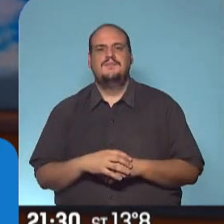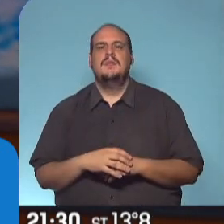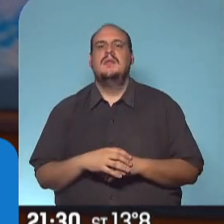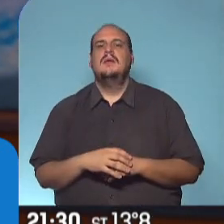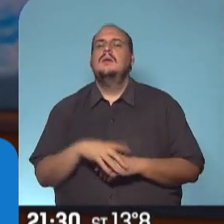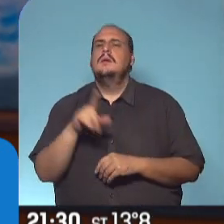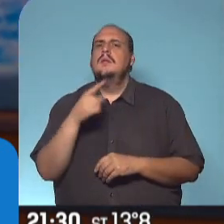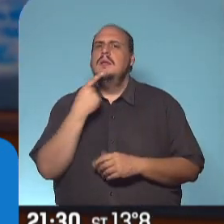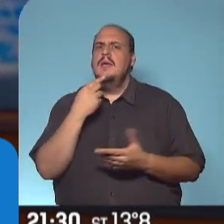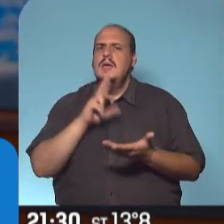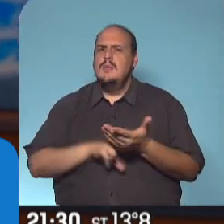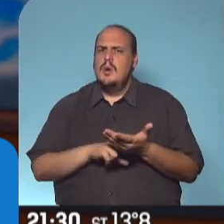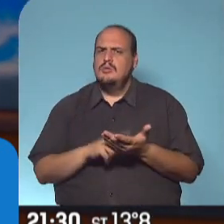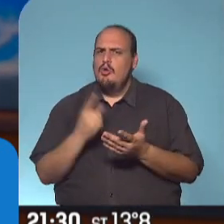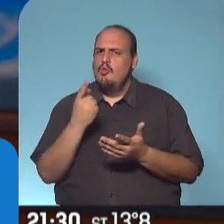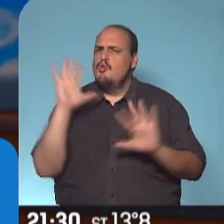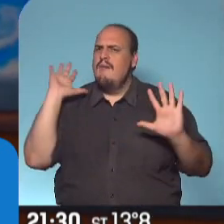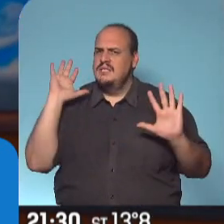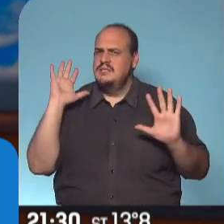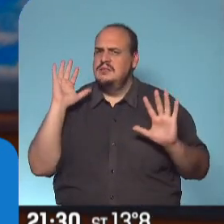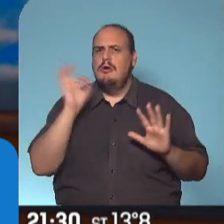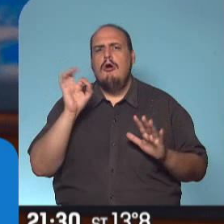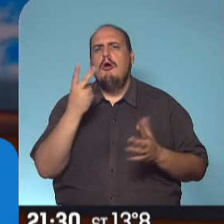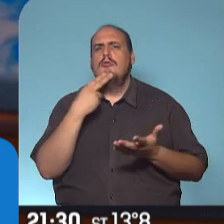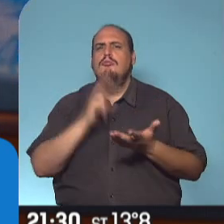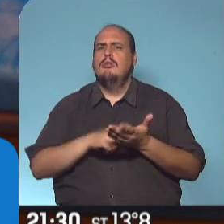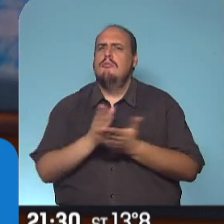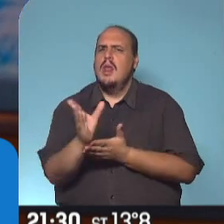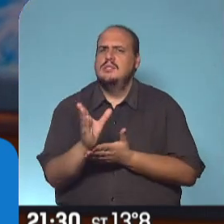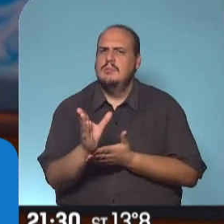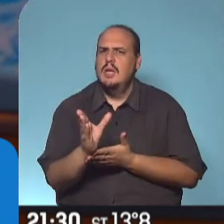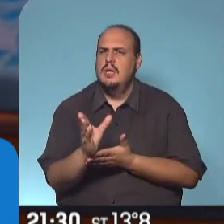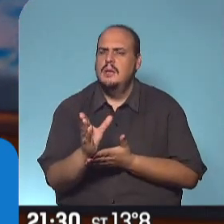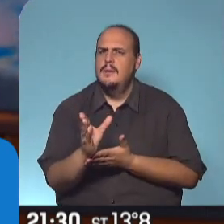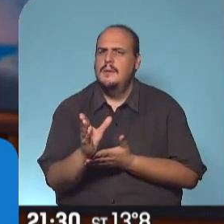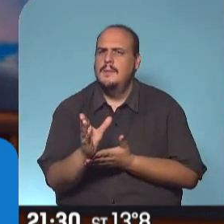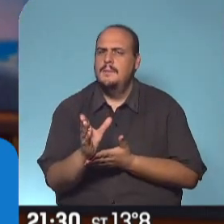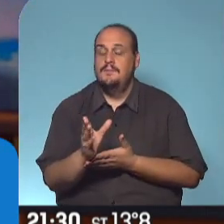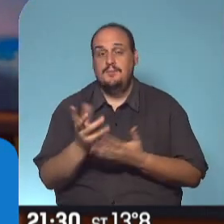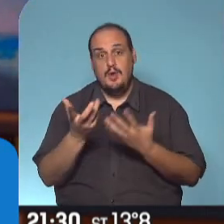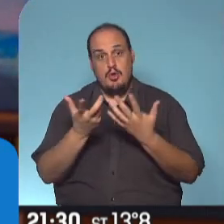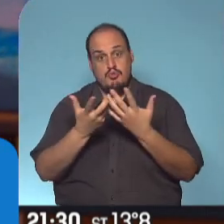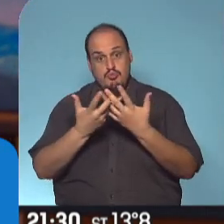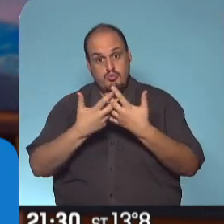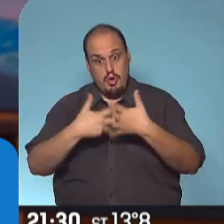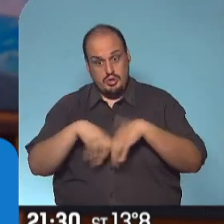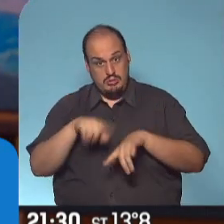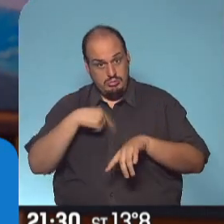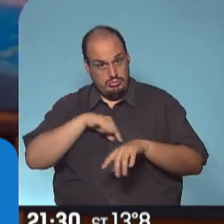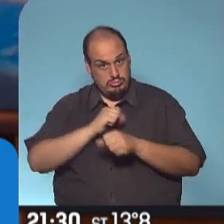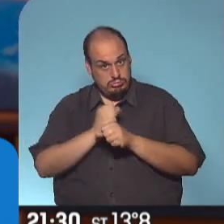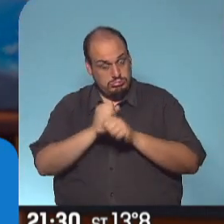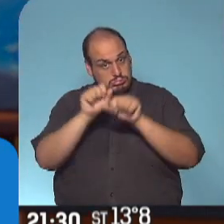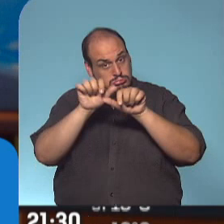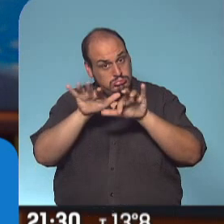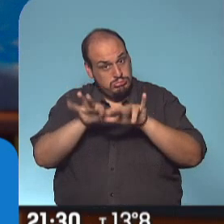bien. ¿Va a ser un impuesto por única vez o va a ser algo que va a quedar para siempre en la Argentina? El proyecto con el que nosotros estamos